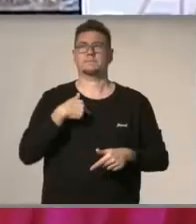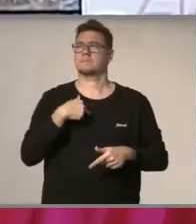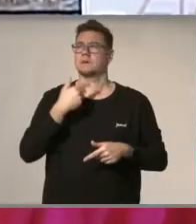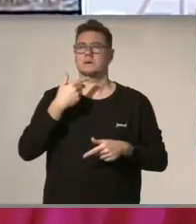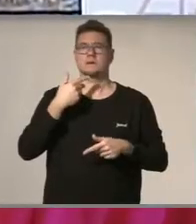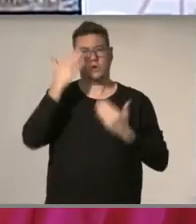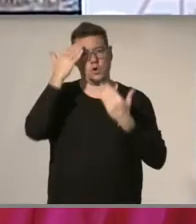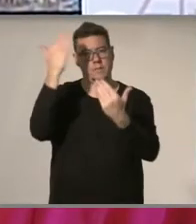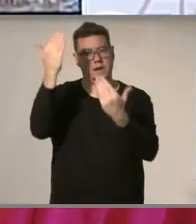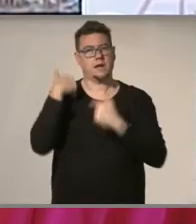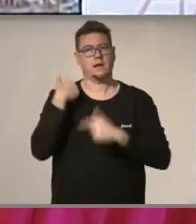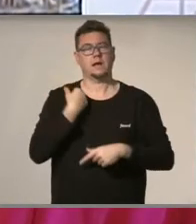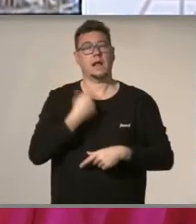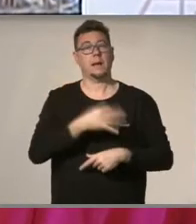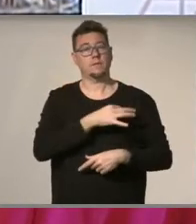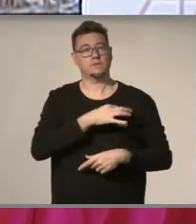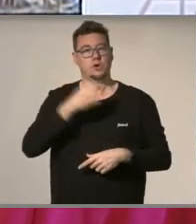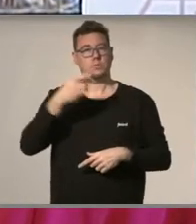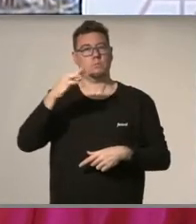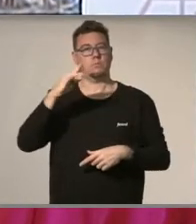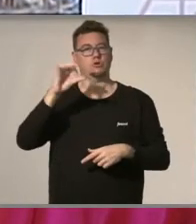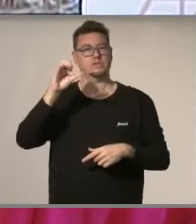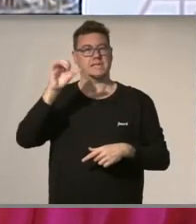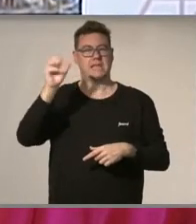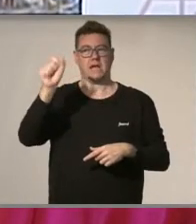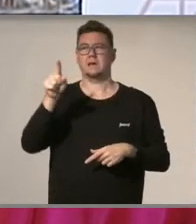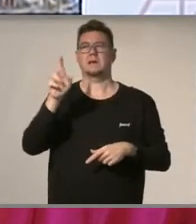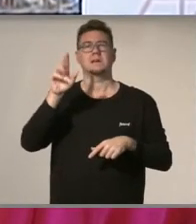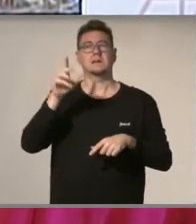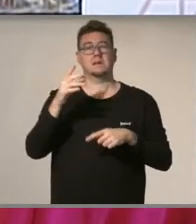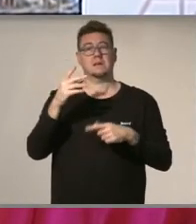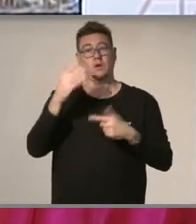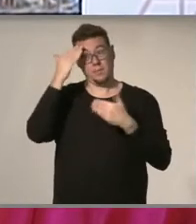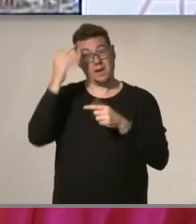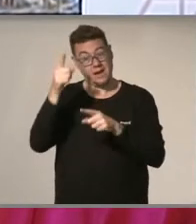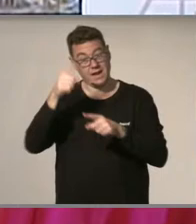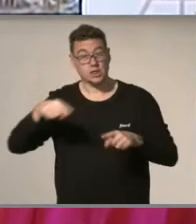un homenaje al profesor Broseta y con él a todas las